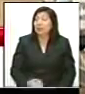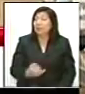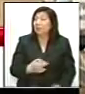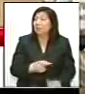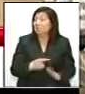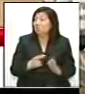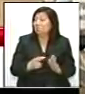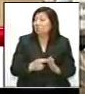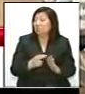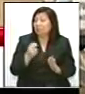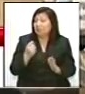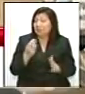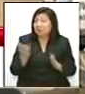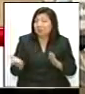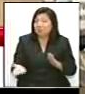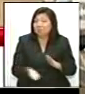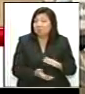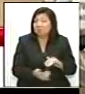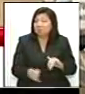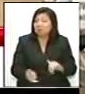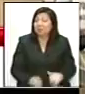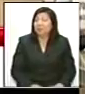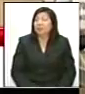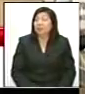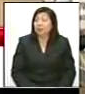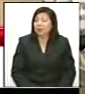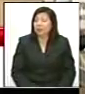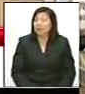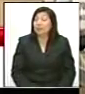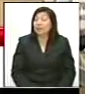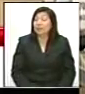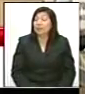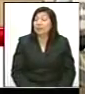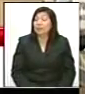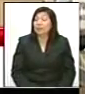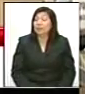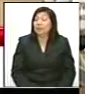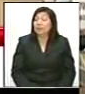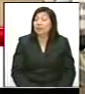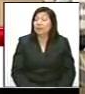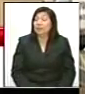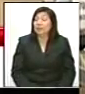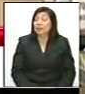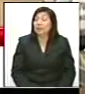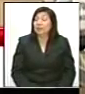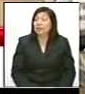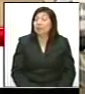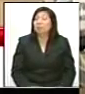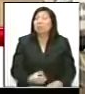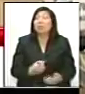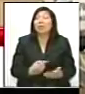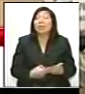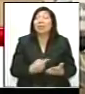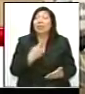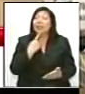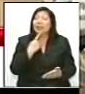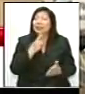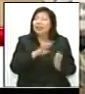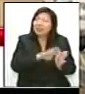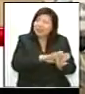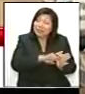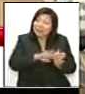proyecto, que entiendo fue archivado en una etapa anterior de esta misma comisión, lo que se pretendía era